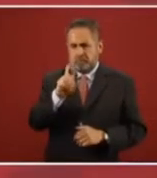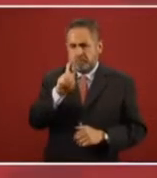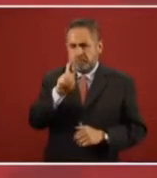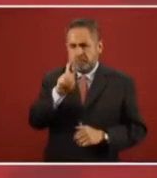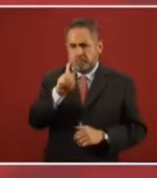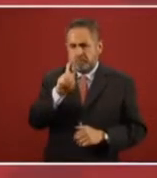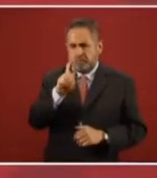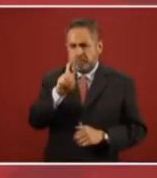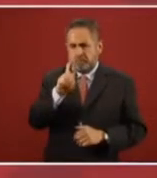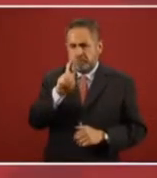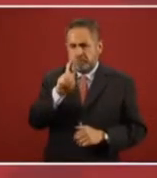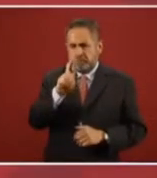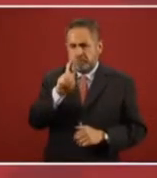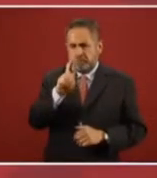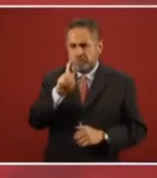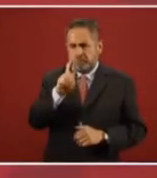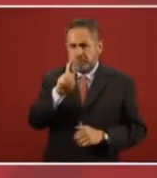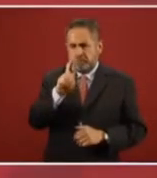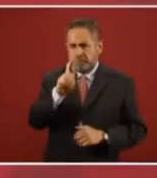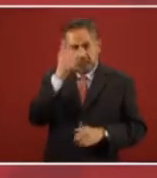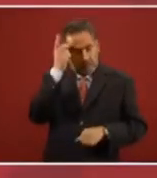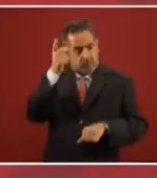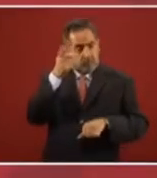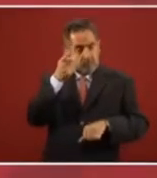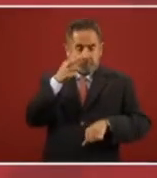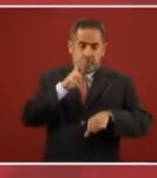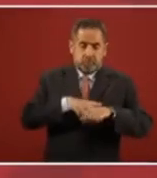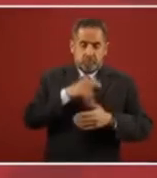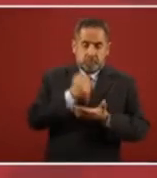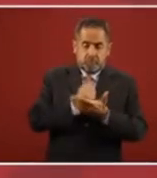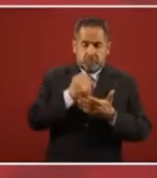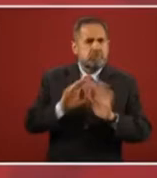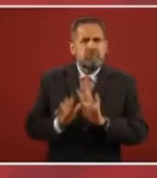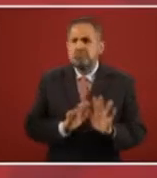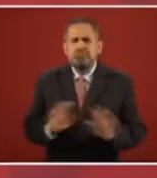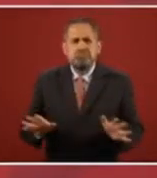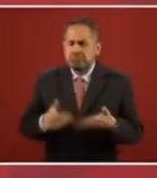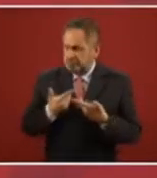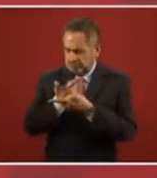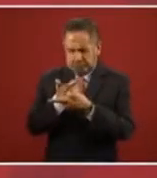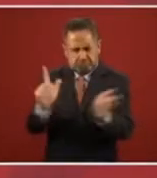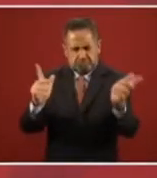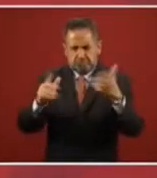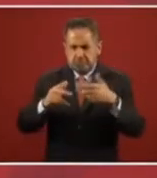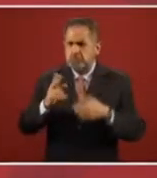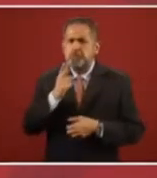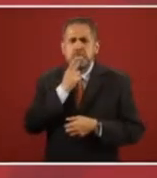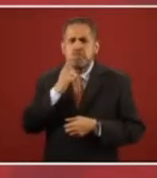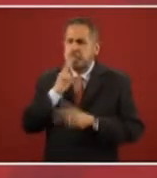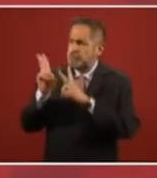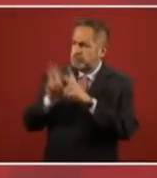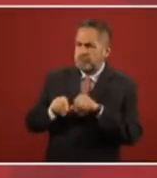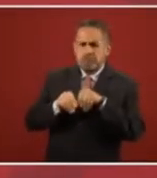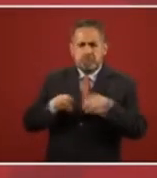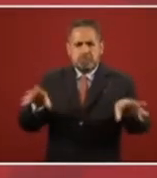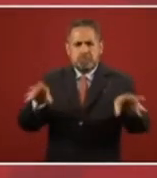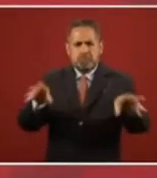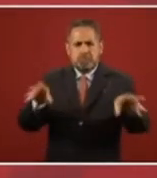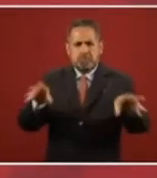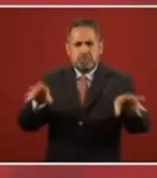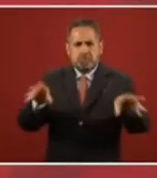joven de 15 marca kent como también si no pagamos